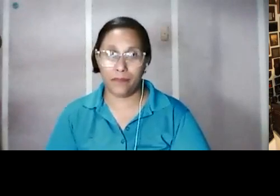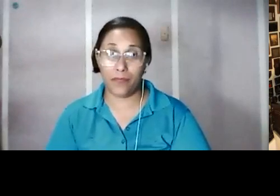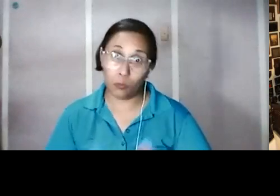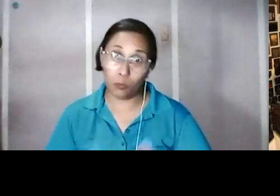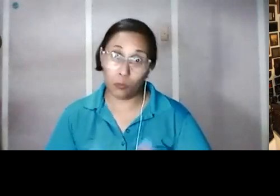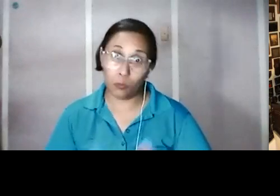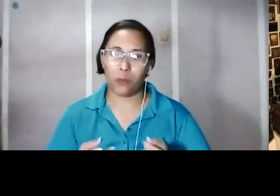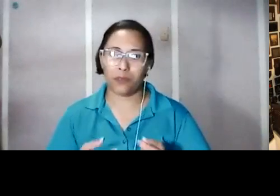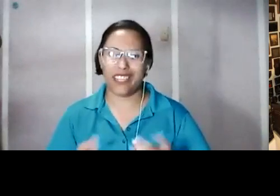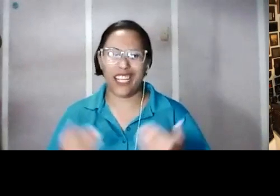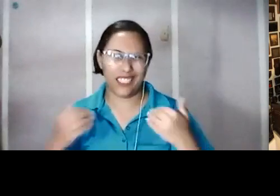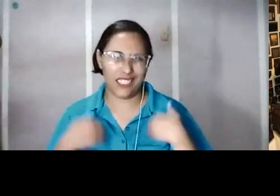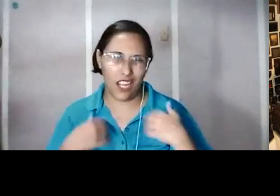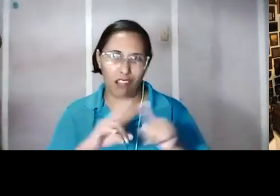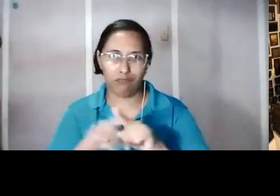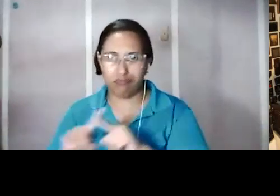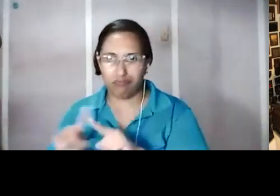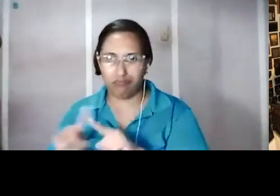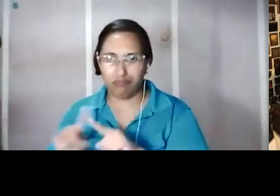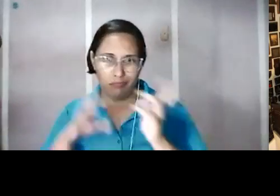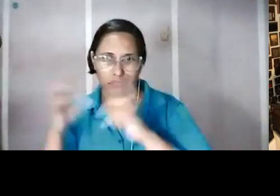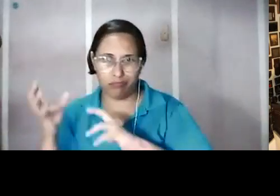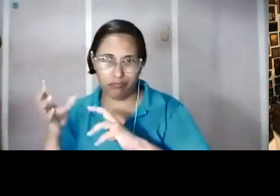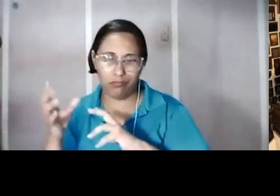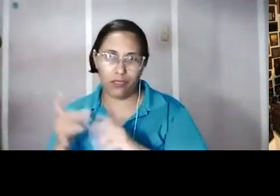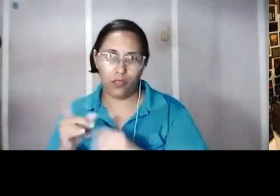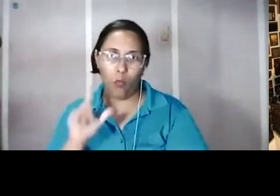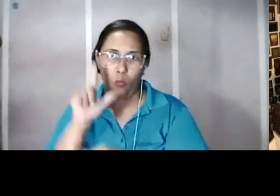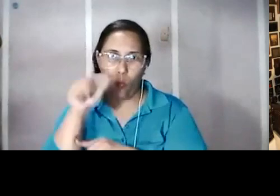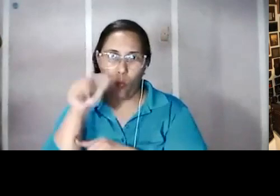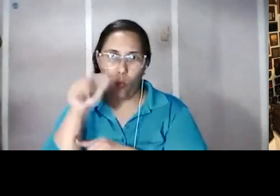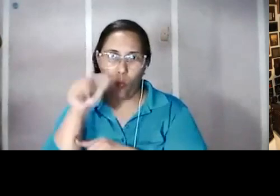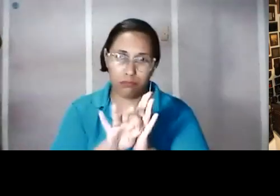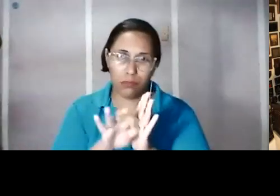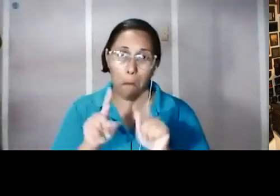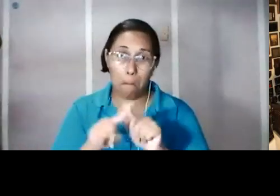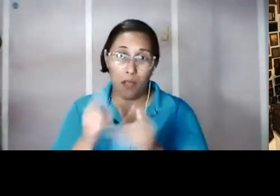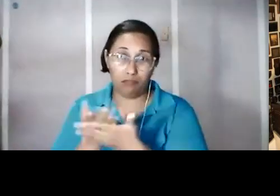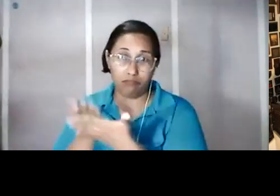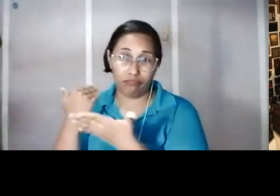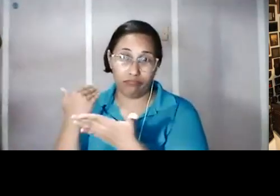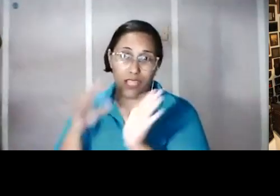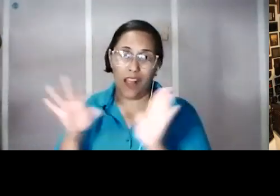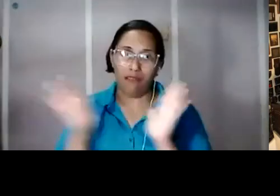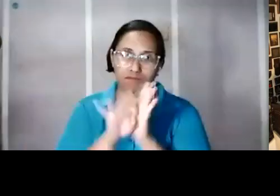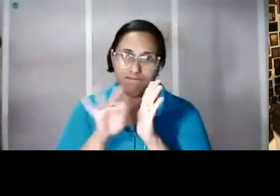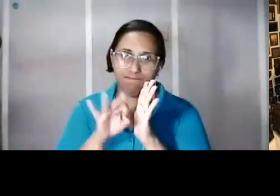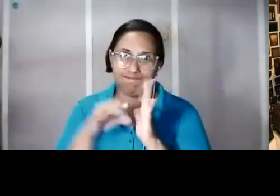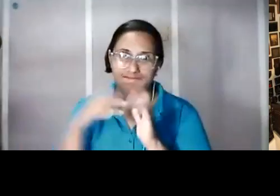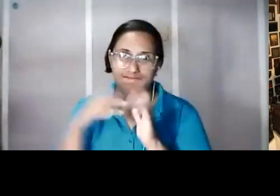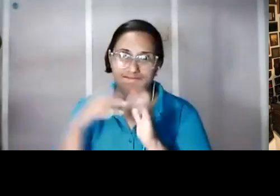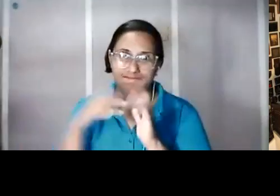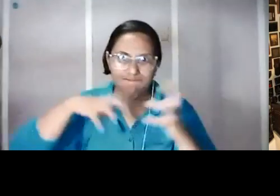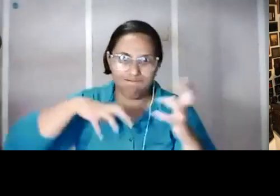incidentes después de la prohibición, pero antes de la prohibición era, Dios santo, yo